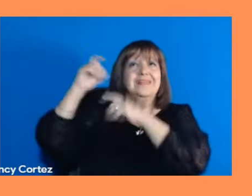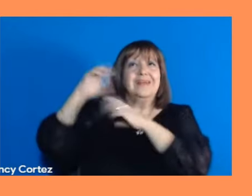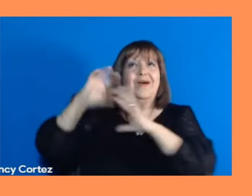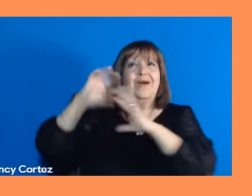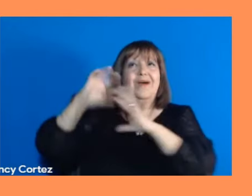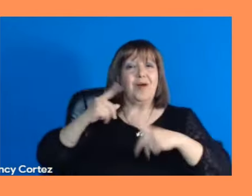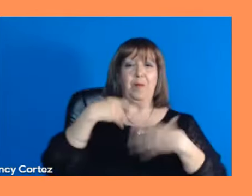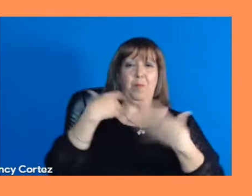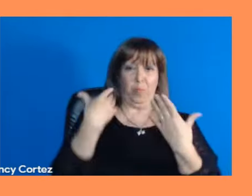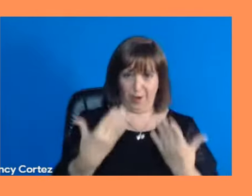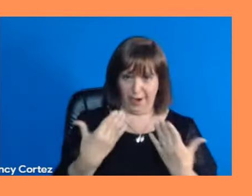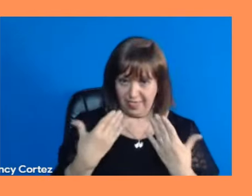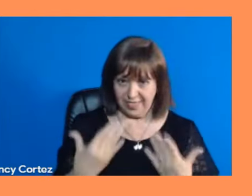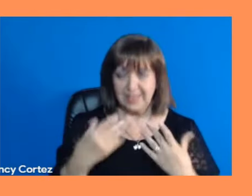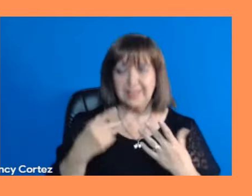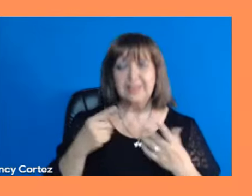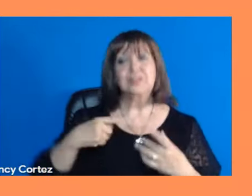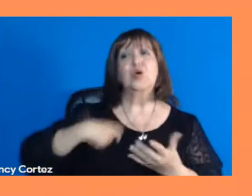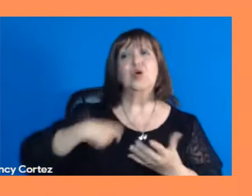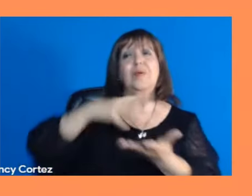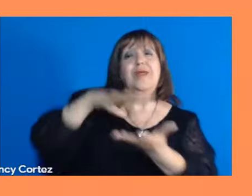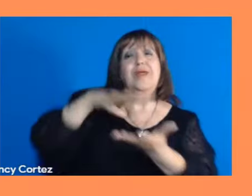y el mundo que nos rodea.